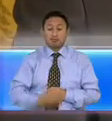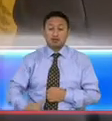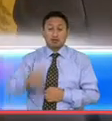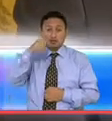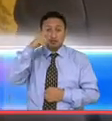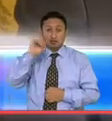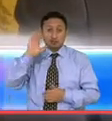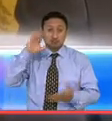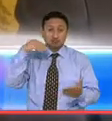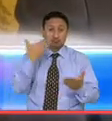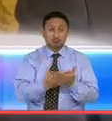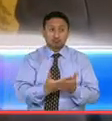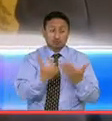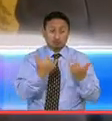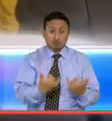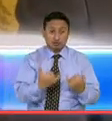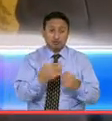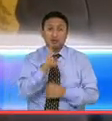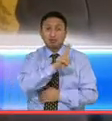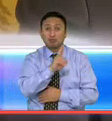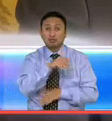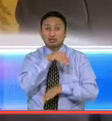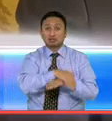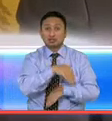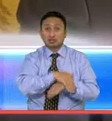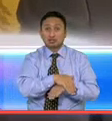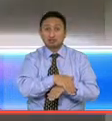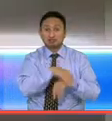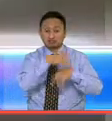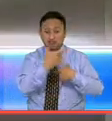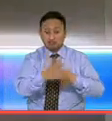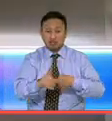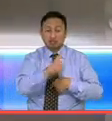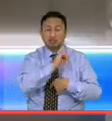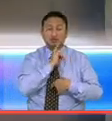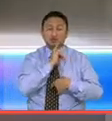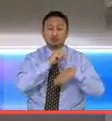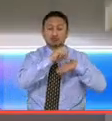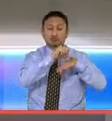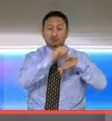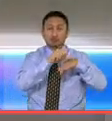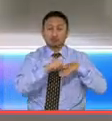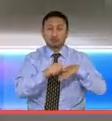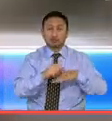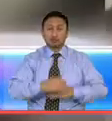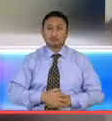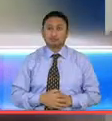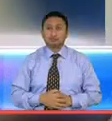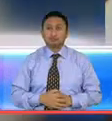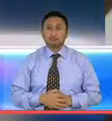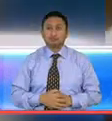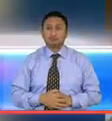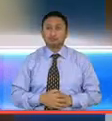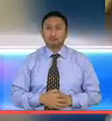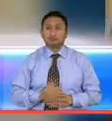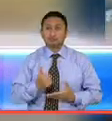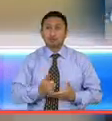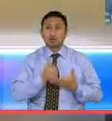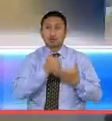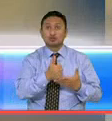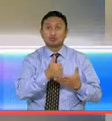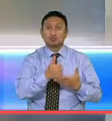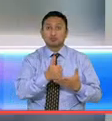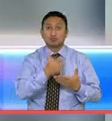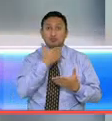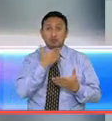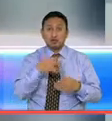Lasso arribó al país la tarde de este viernes tras someterse a una cirugía en Estados Unidos que le permitirá